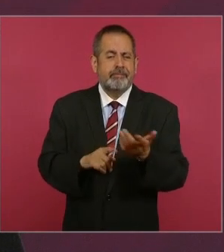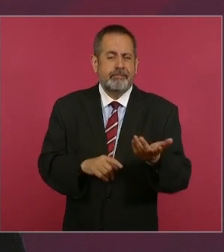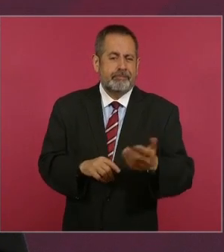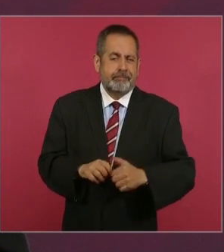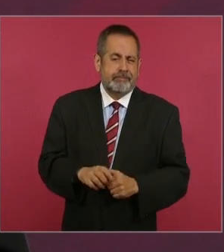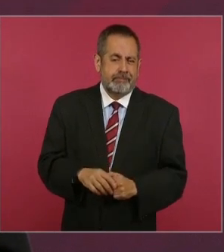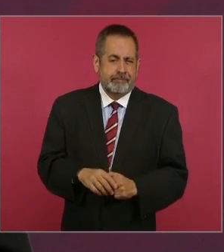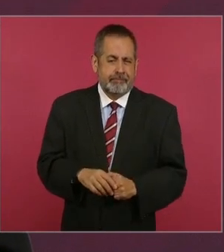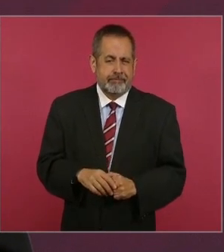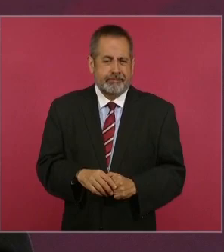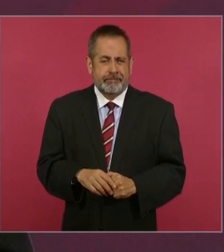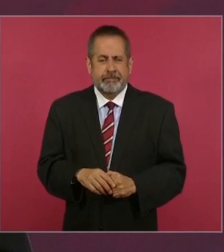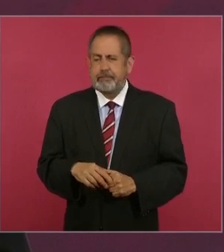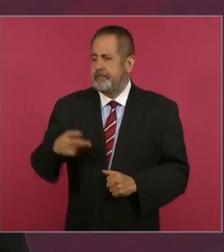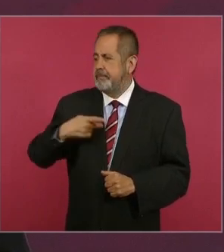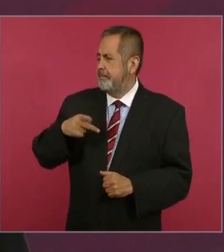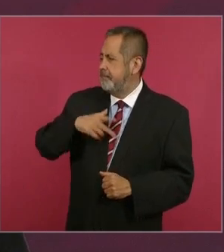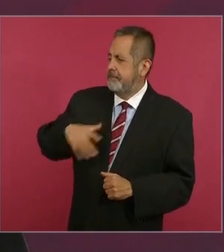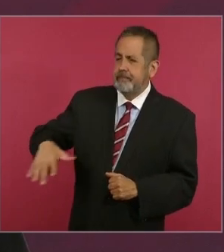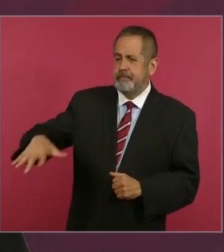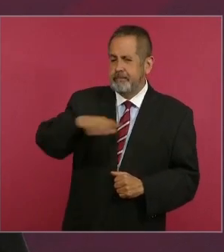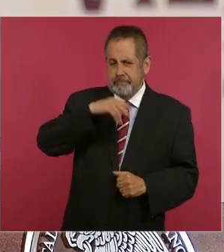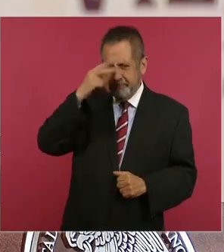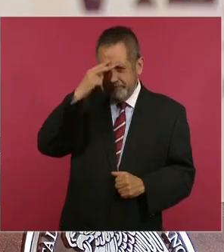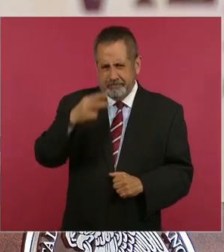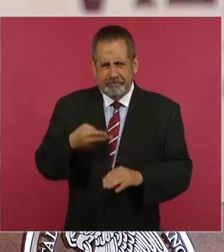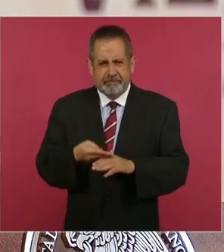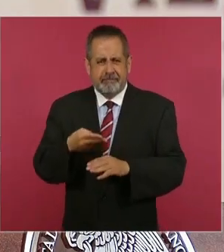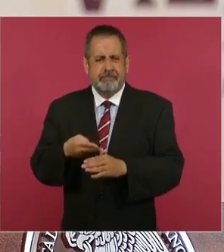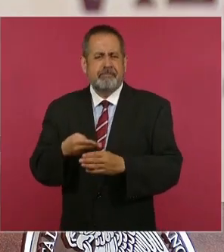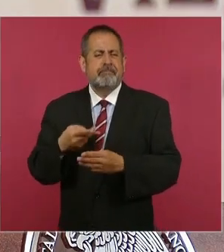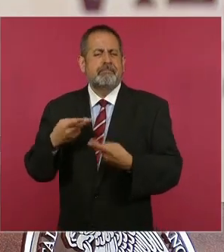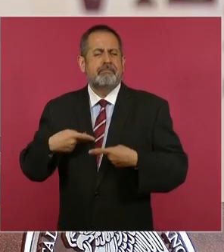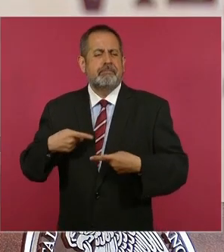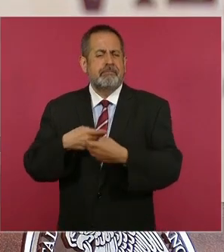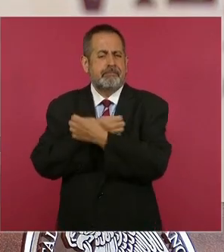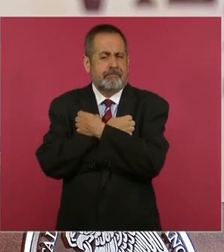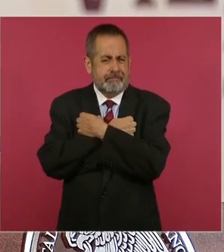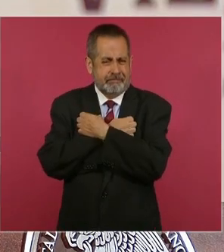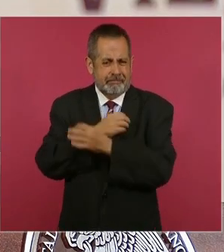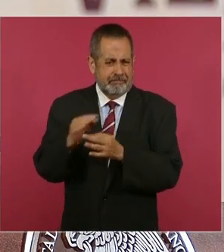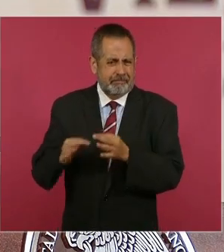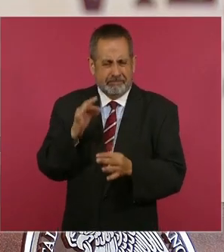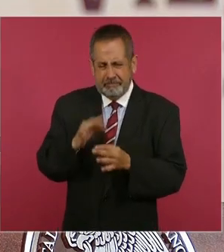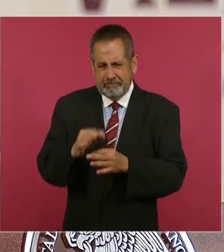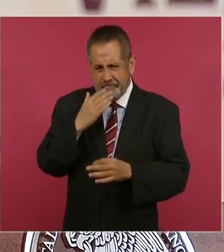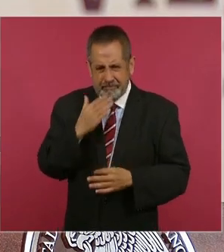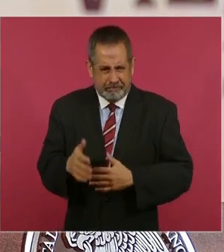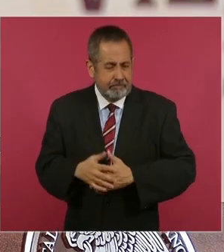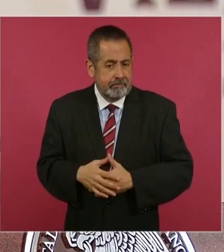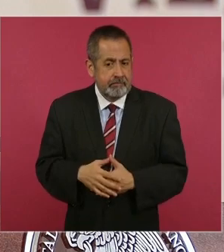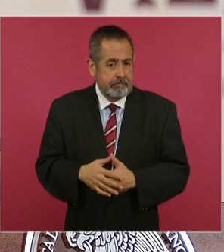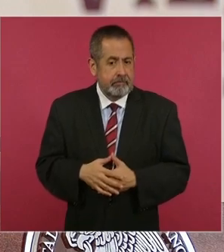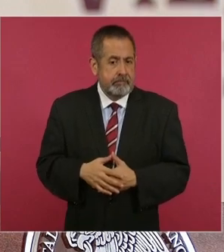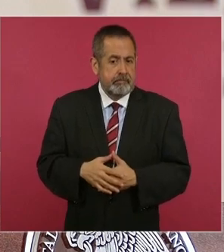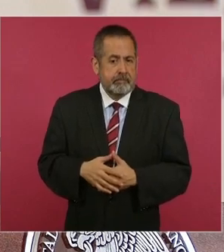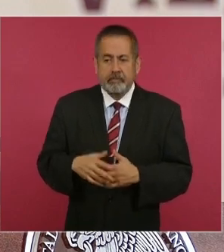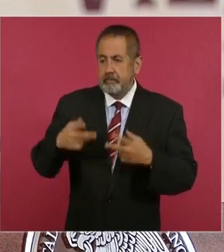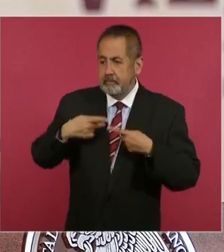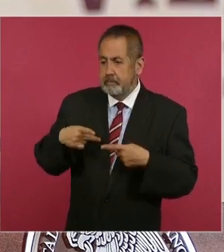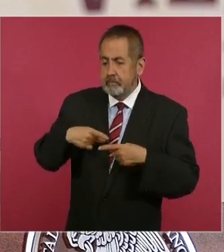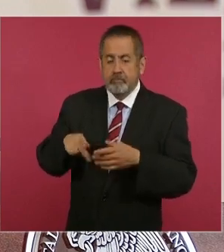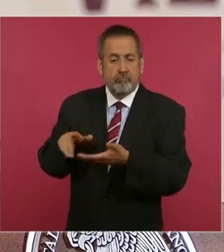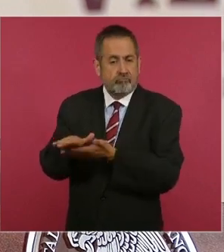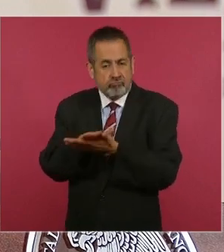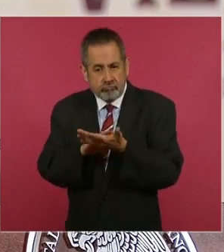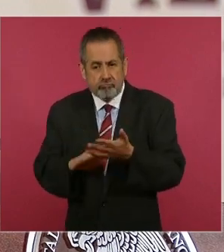pero pueblo de México es un pueblo también muy educado sobre todo la gente humilde la